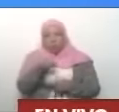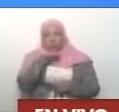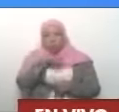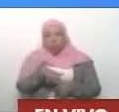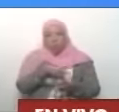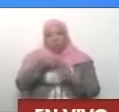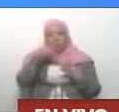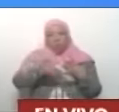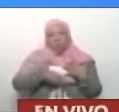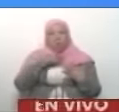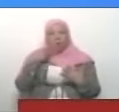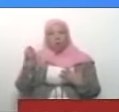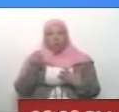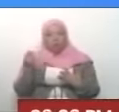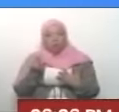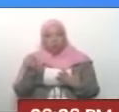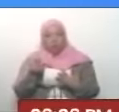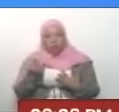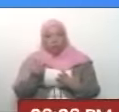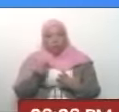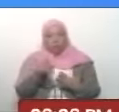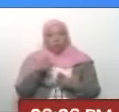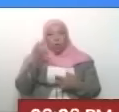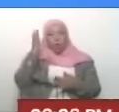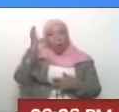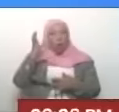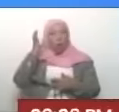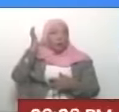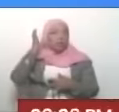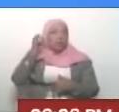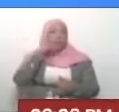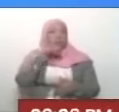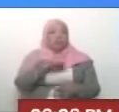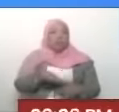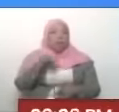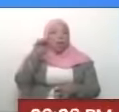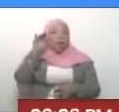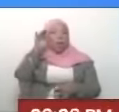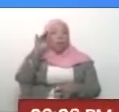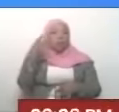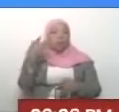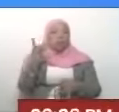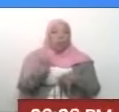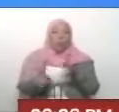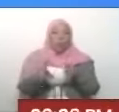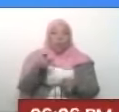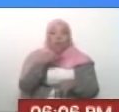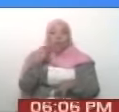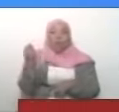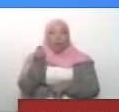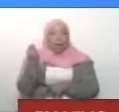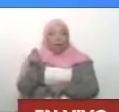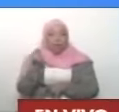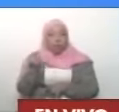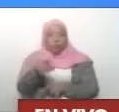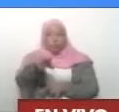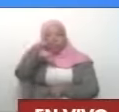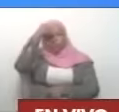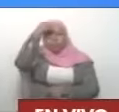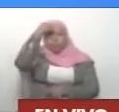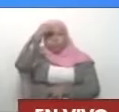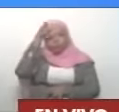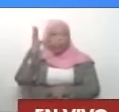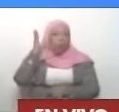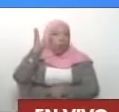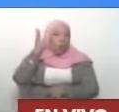programa de la juventud porque la juventud tiene que tener conciencia histórica, visión histórica. Si algo debe tener la juventud es